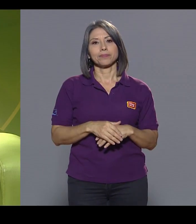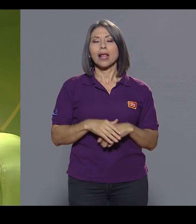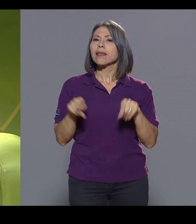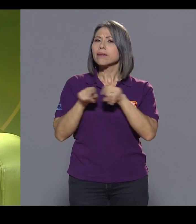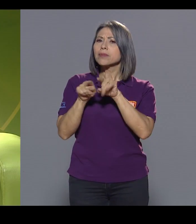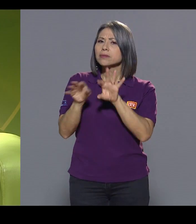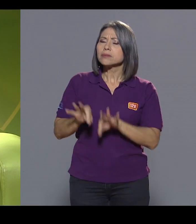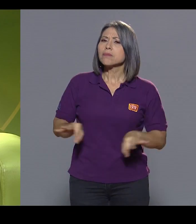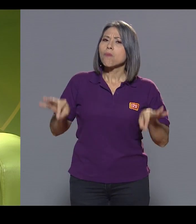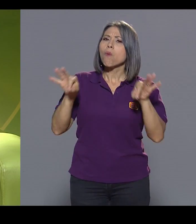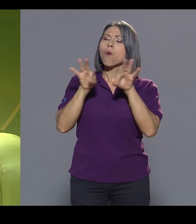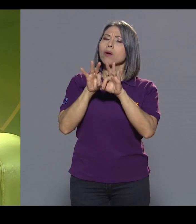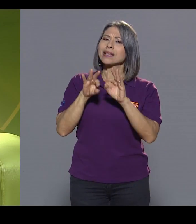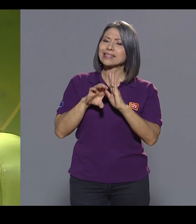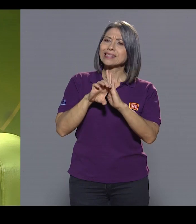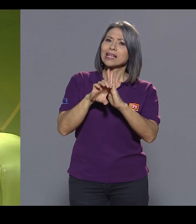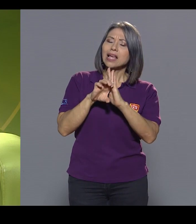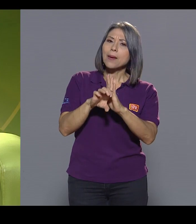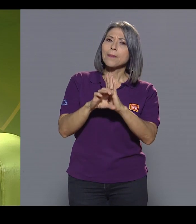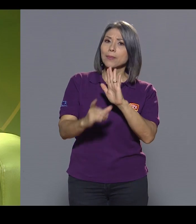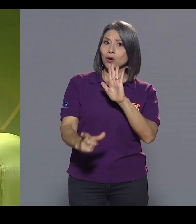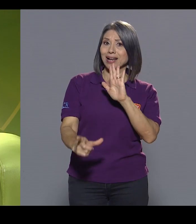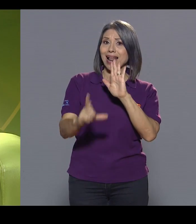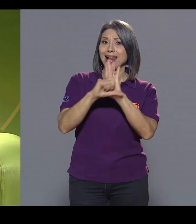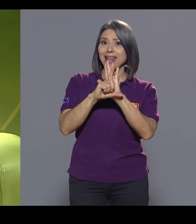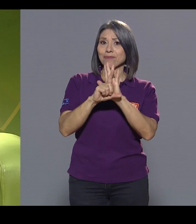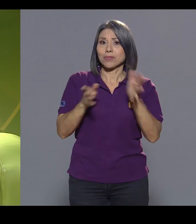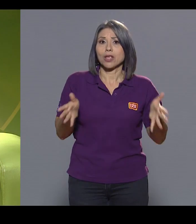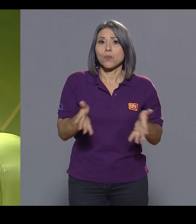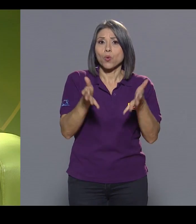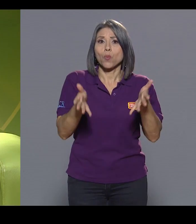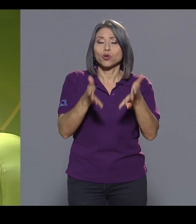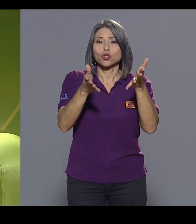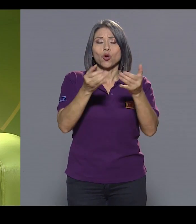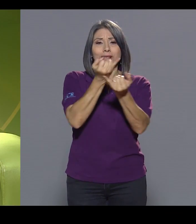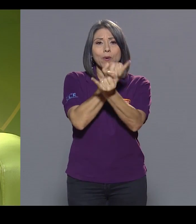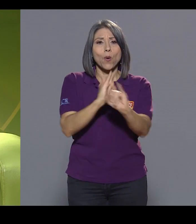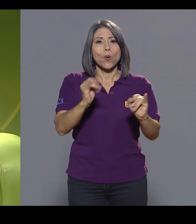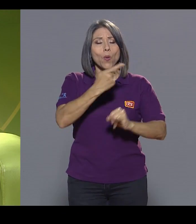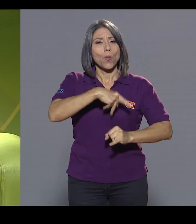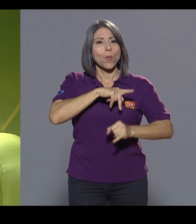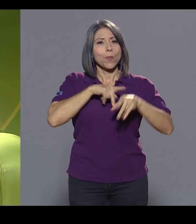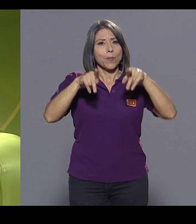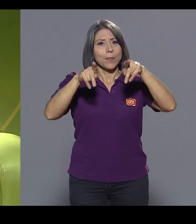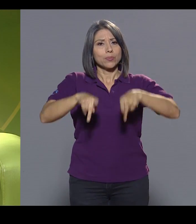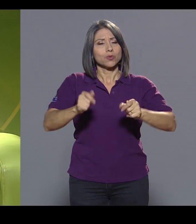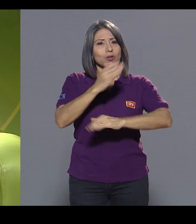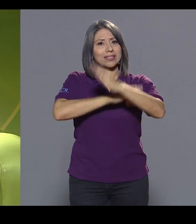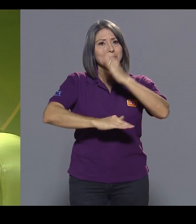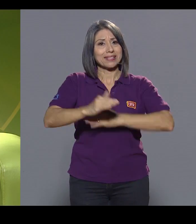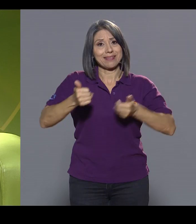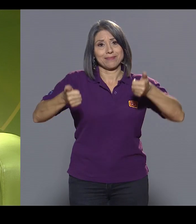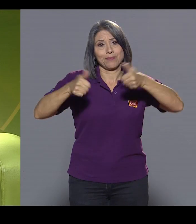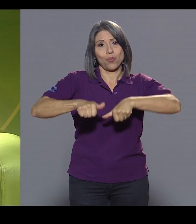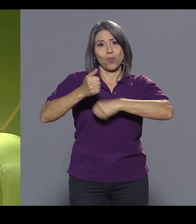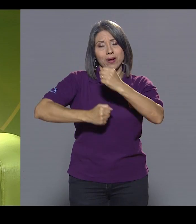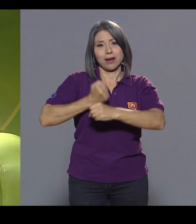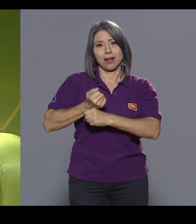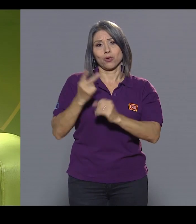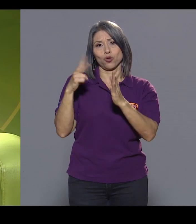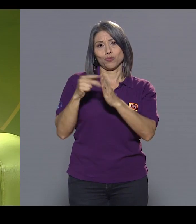importante también porque, por ejemplo, con la ley de la promoción de la autonomía personal de las personas con discapacidad que se aprobó en